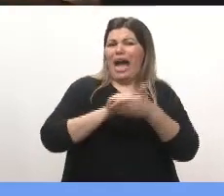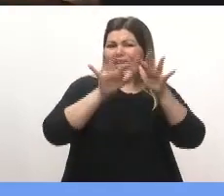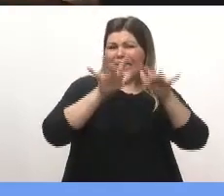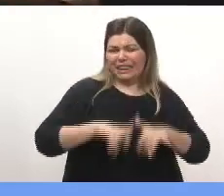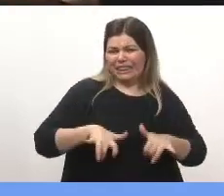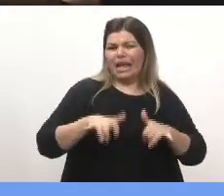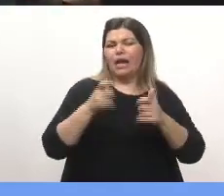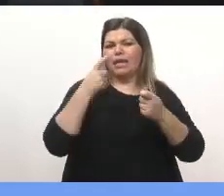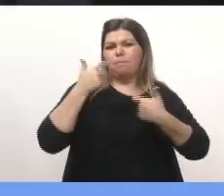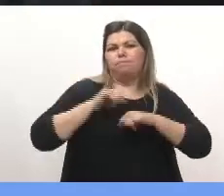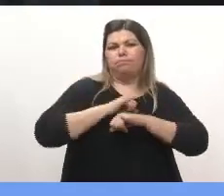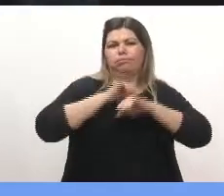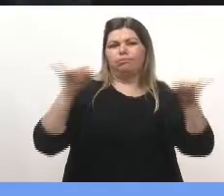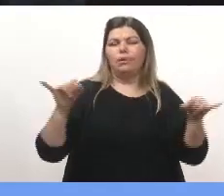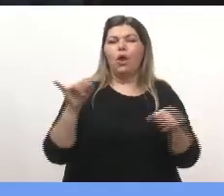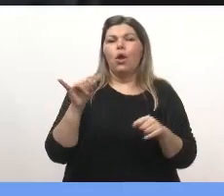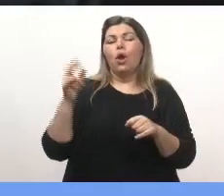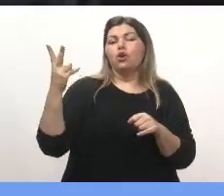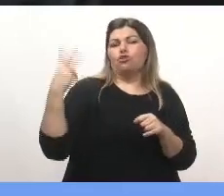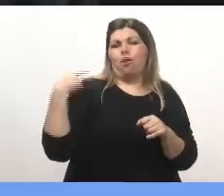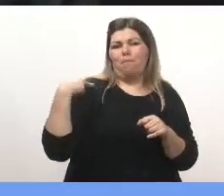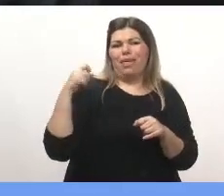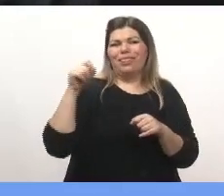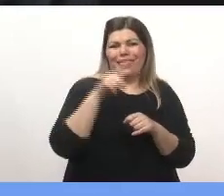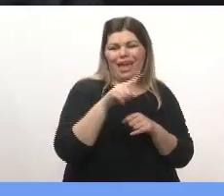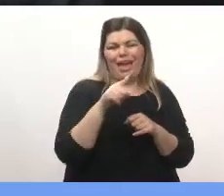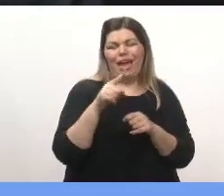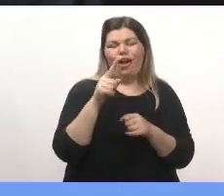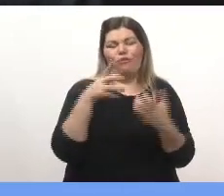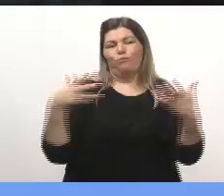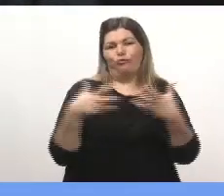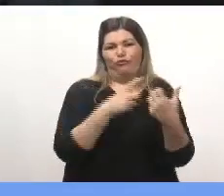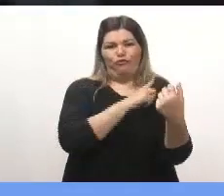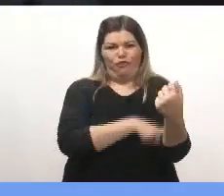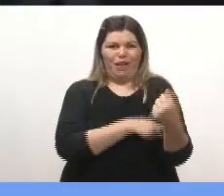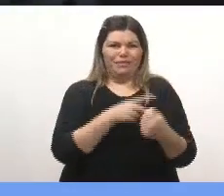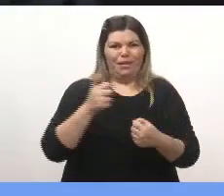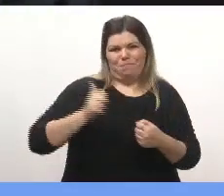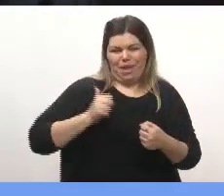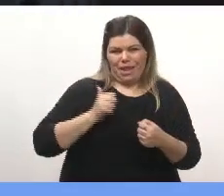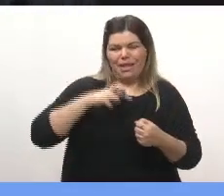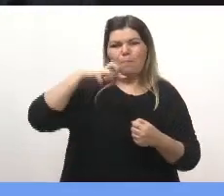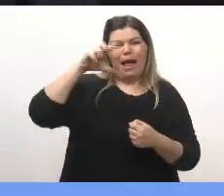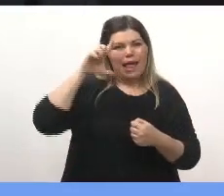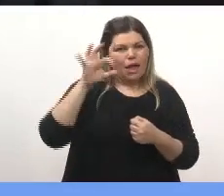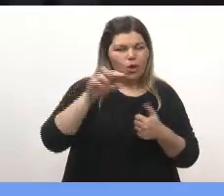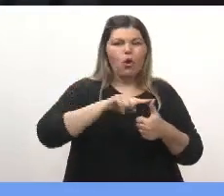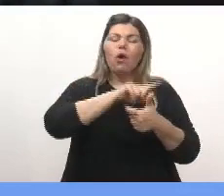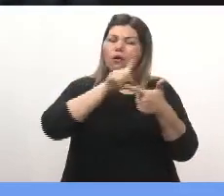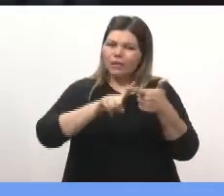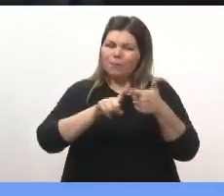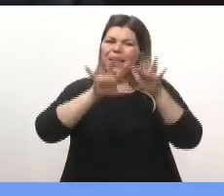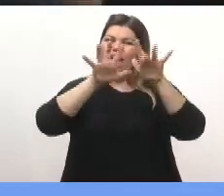nacional el comandante en jefe de las Fuerzas Armadas conjunta, el Teniente General Paleo, sino también un